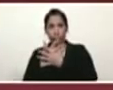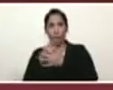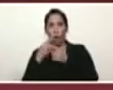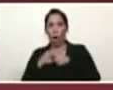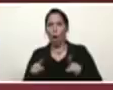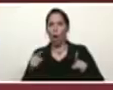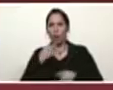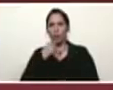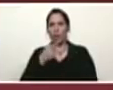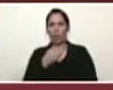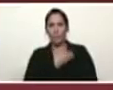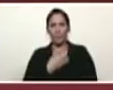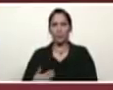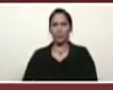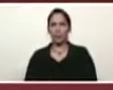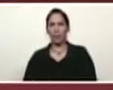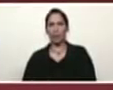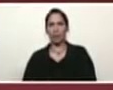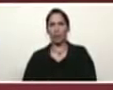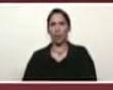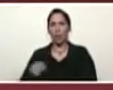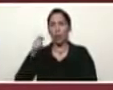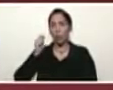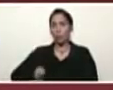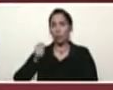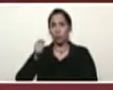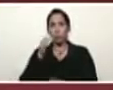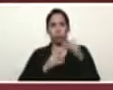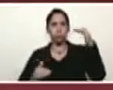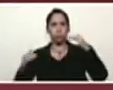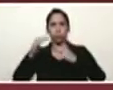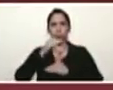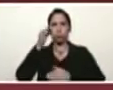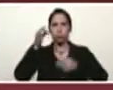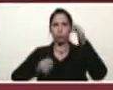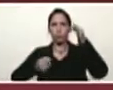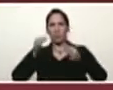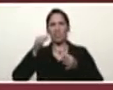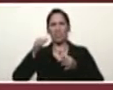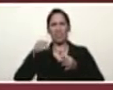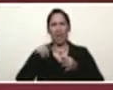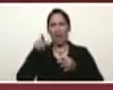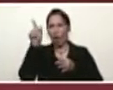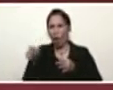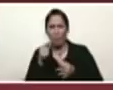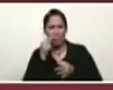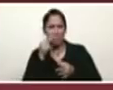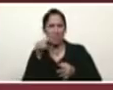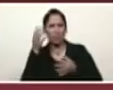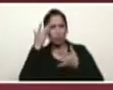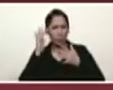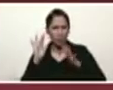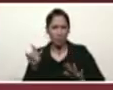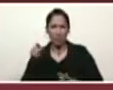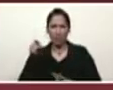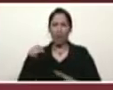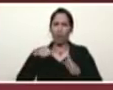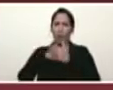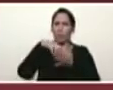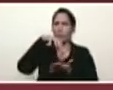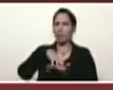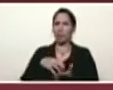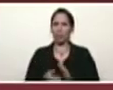magistrado Michael Moreno iba a dar un golpe de Estado contra Maduro, que se iban a ver ahí para evitar el golpe de